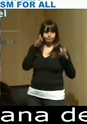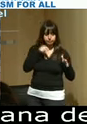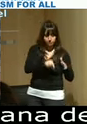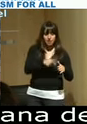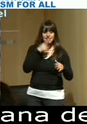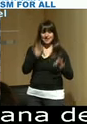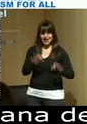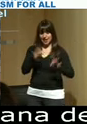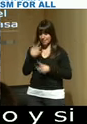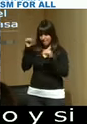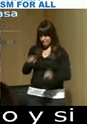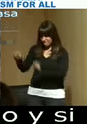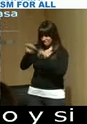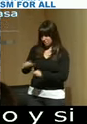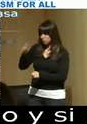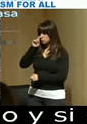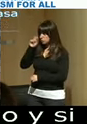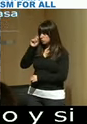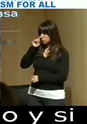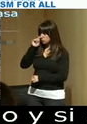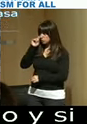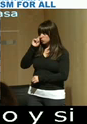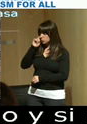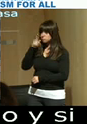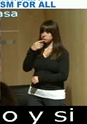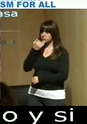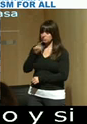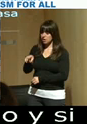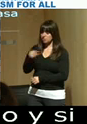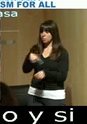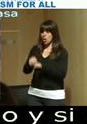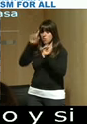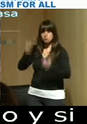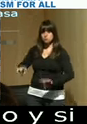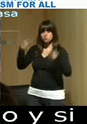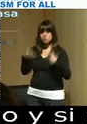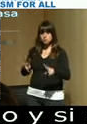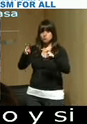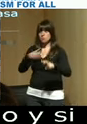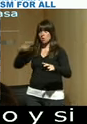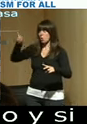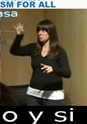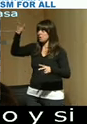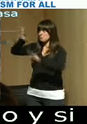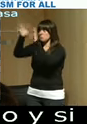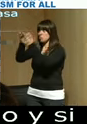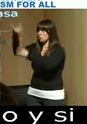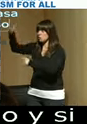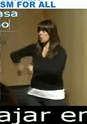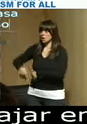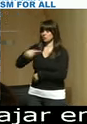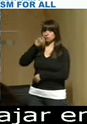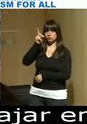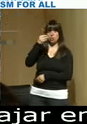realmente la Defensoría del Turista, que es algo inédito, que no conocemos otro país del mundo que hoy la